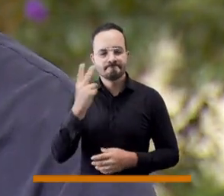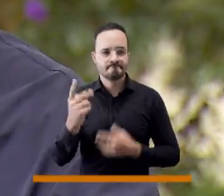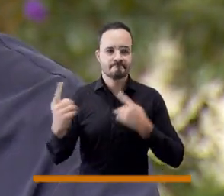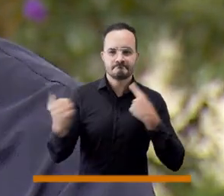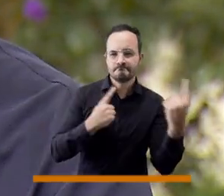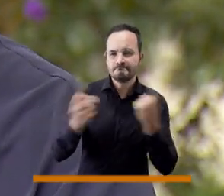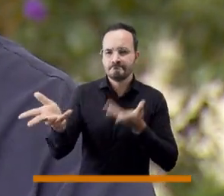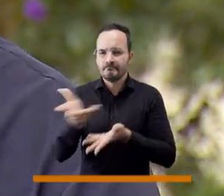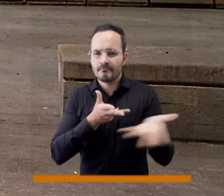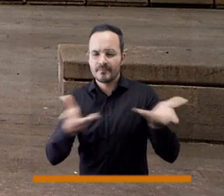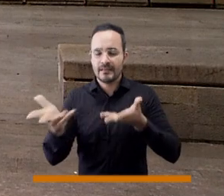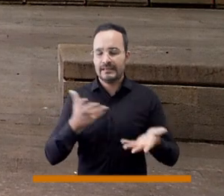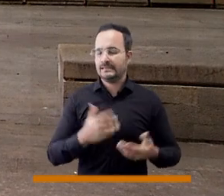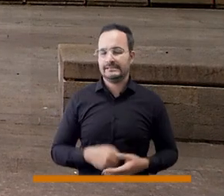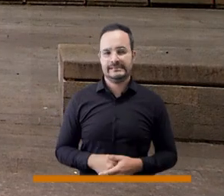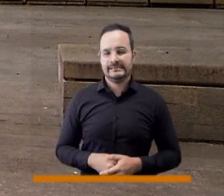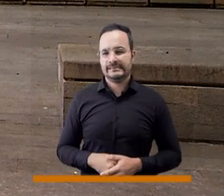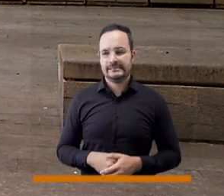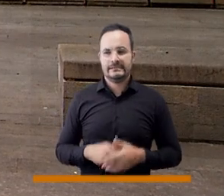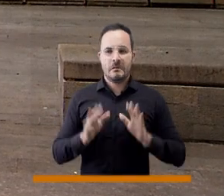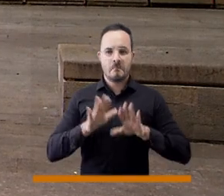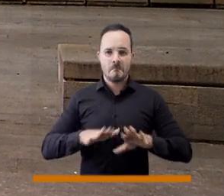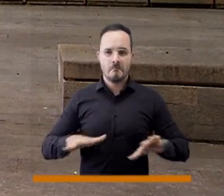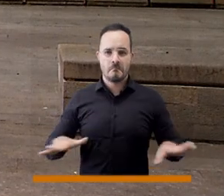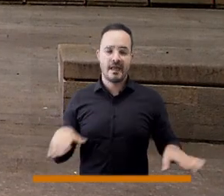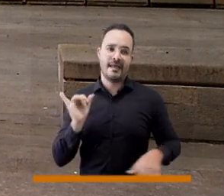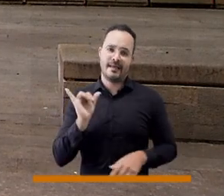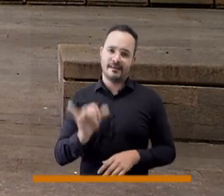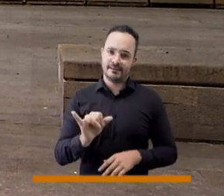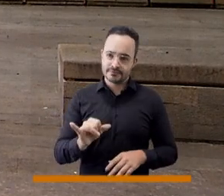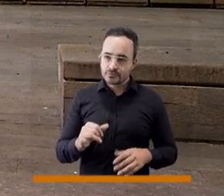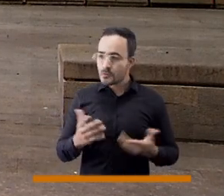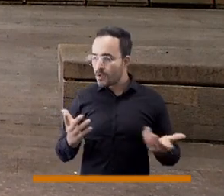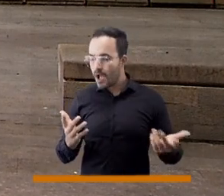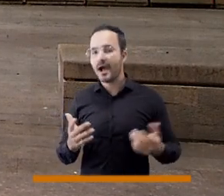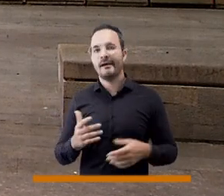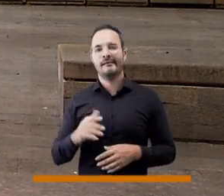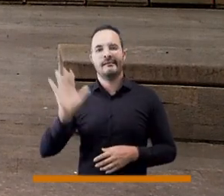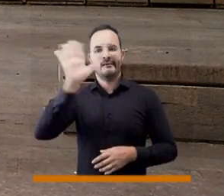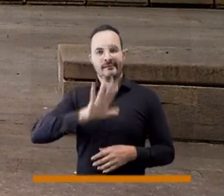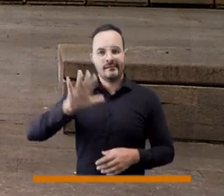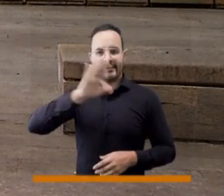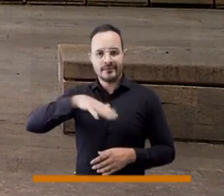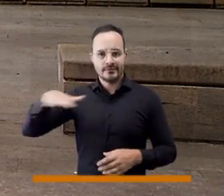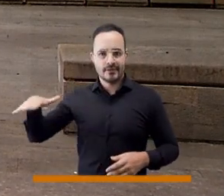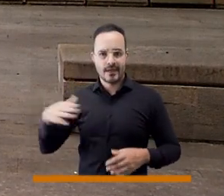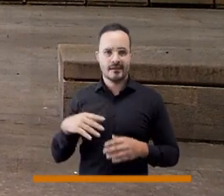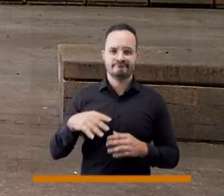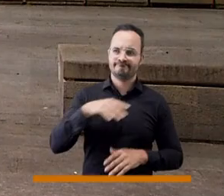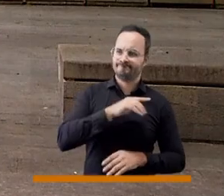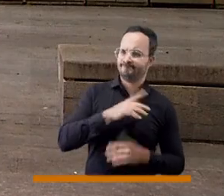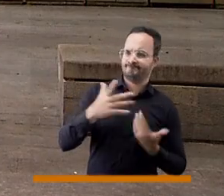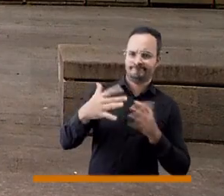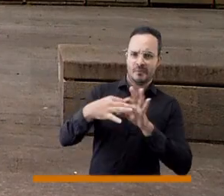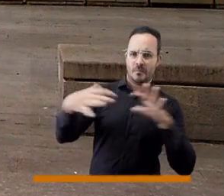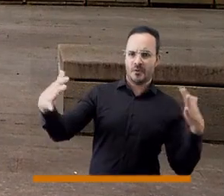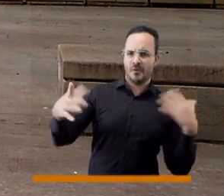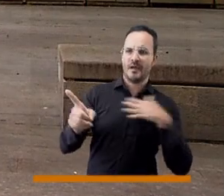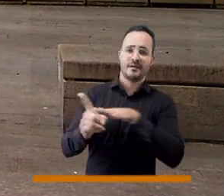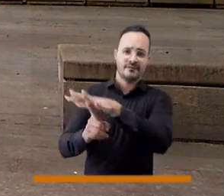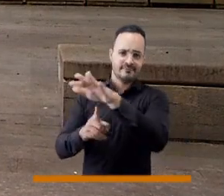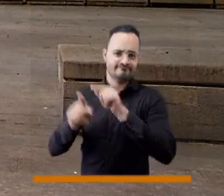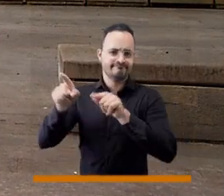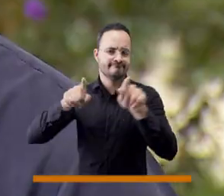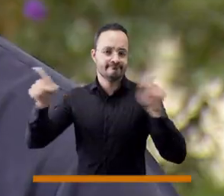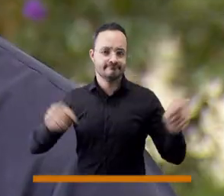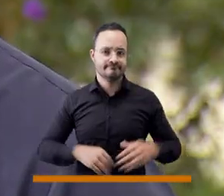unos coletazos al gobierno departamental, a las 9 subregiones del departamento,